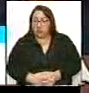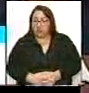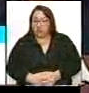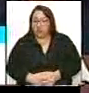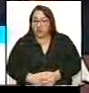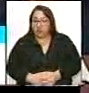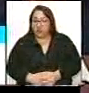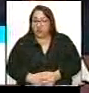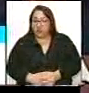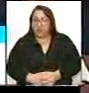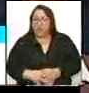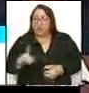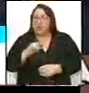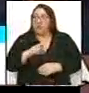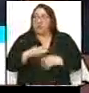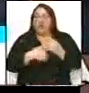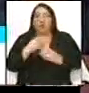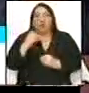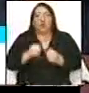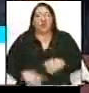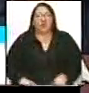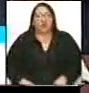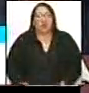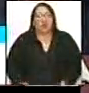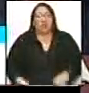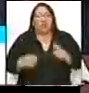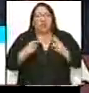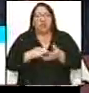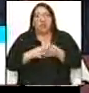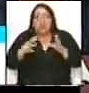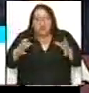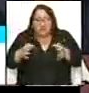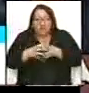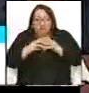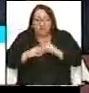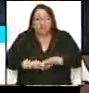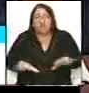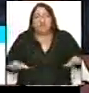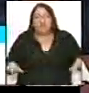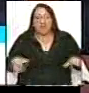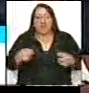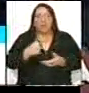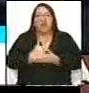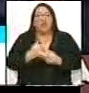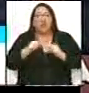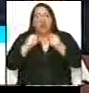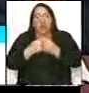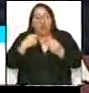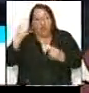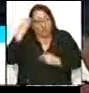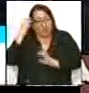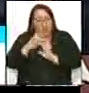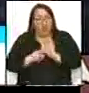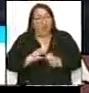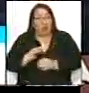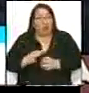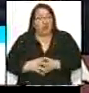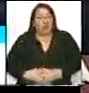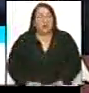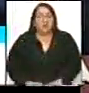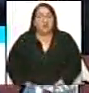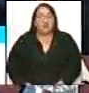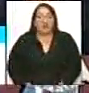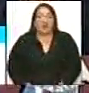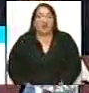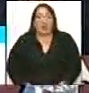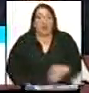esta reforma para que, en esta suerte de espíritu de descentralización, empoderara a grupos políticos regionales. Lo cierto es